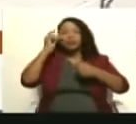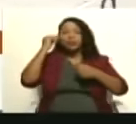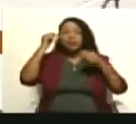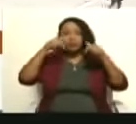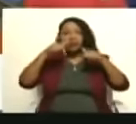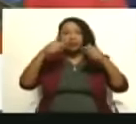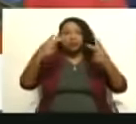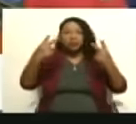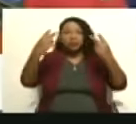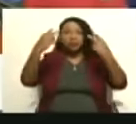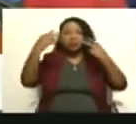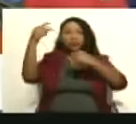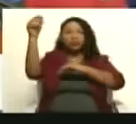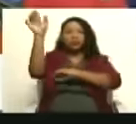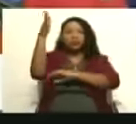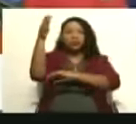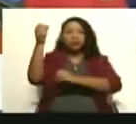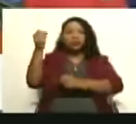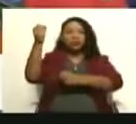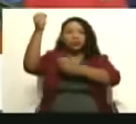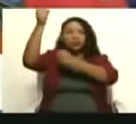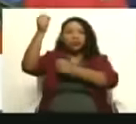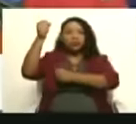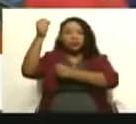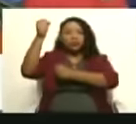aquí con su bandera enarbolada,